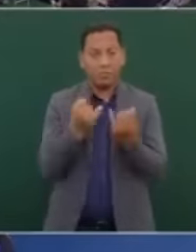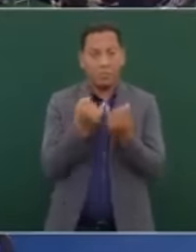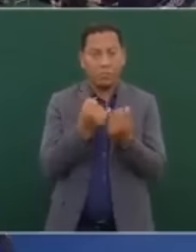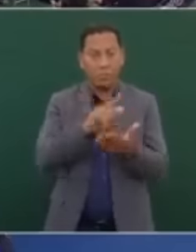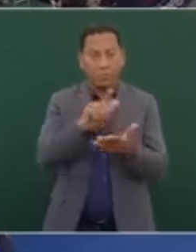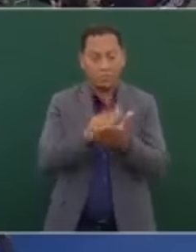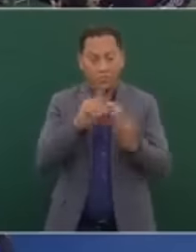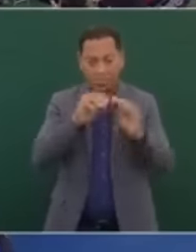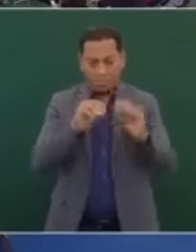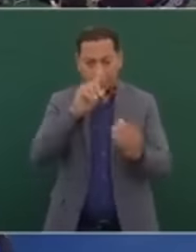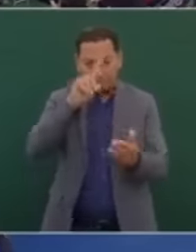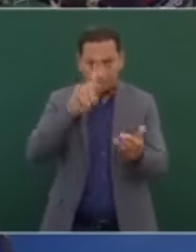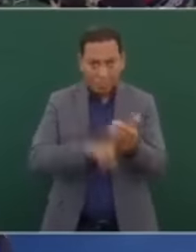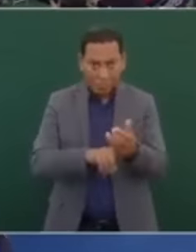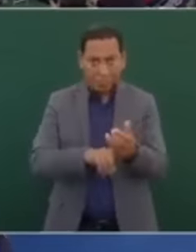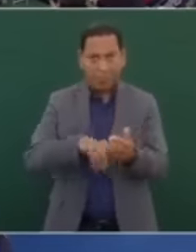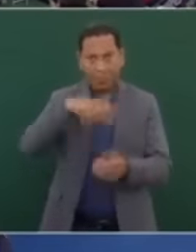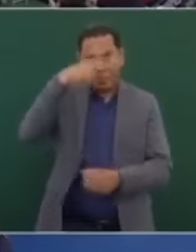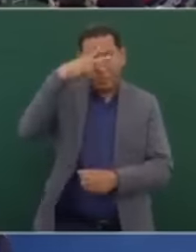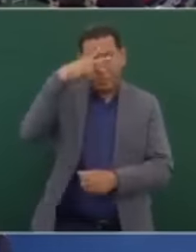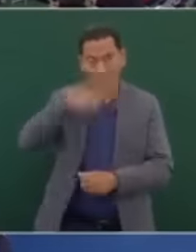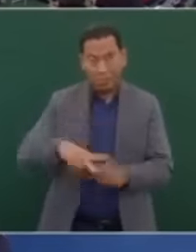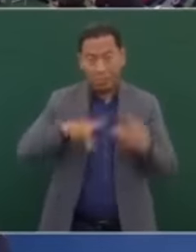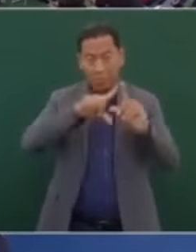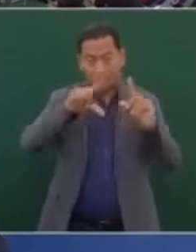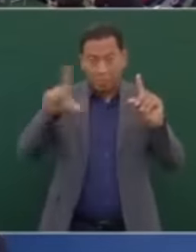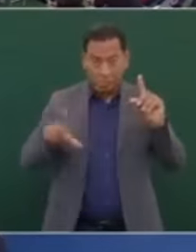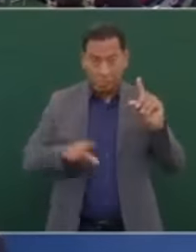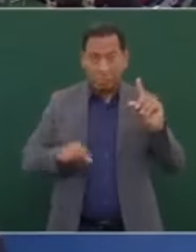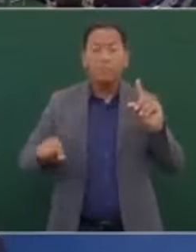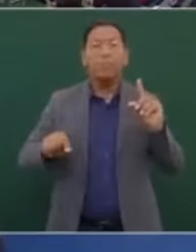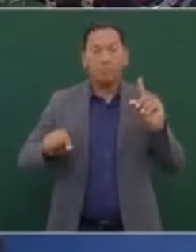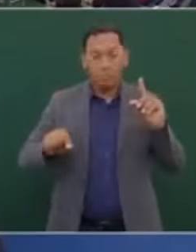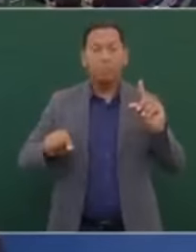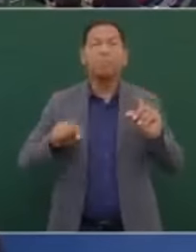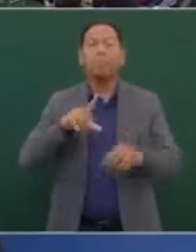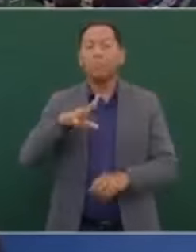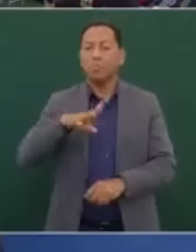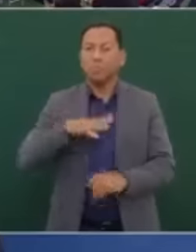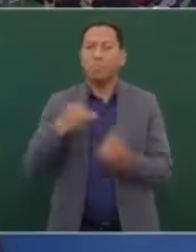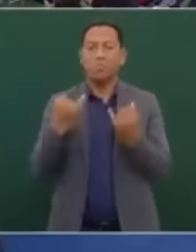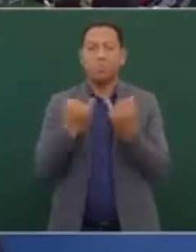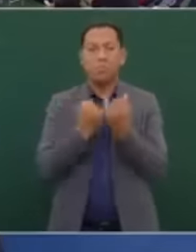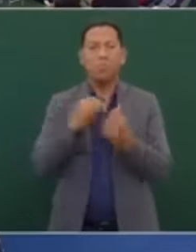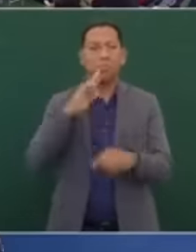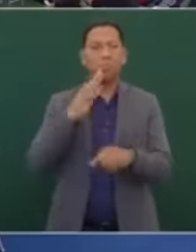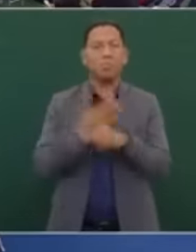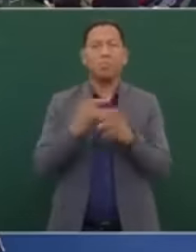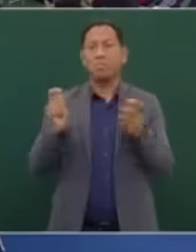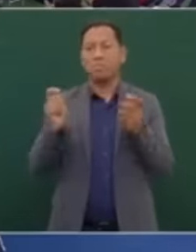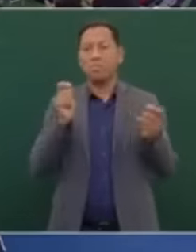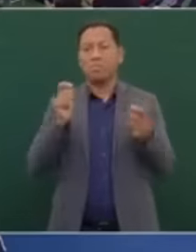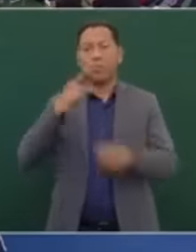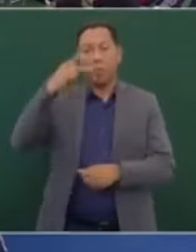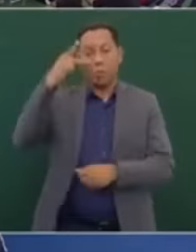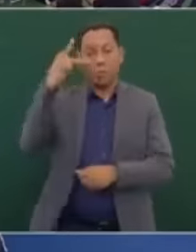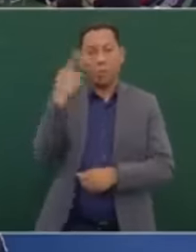legislación interna, y México tiene el dominio directo y la